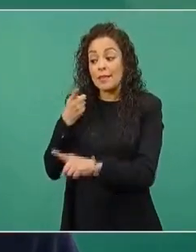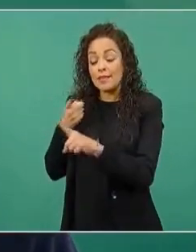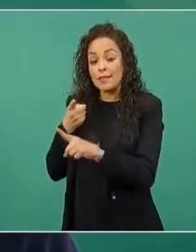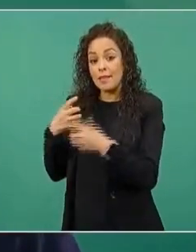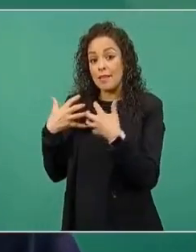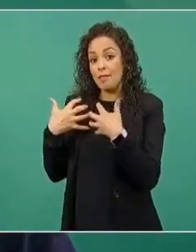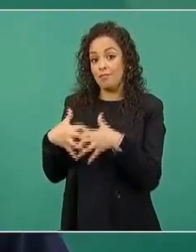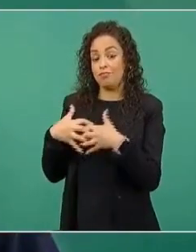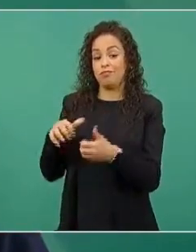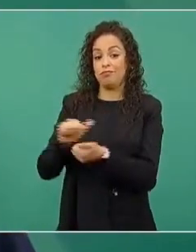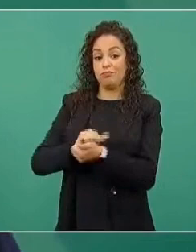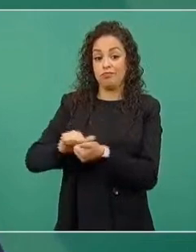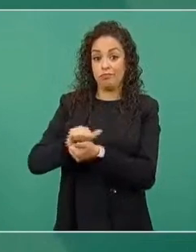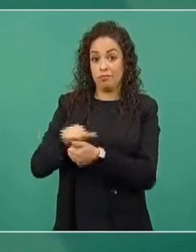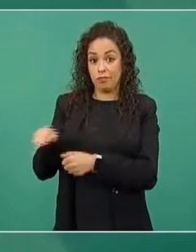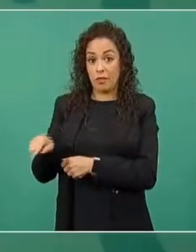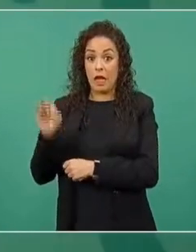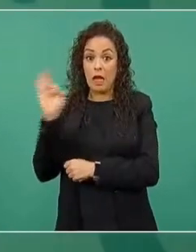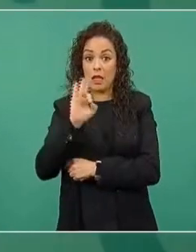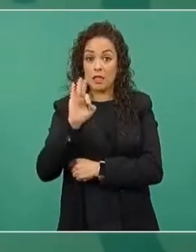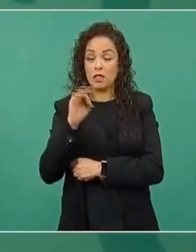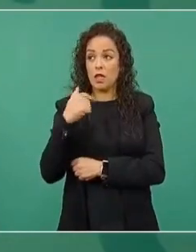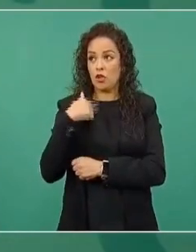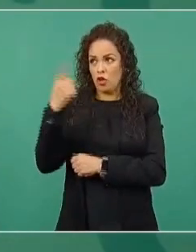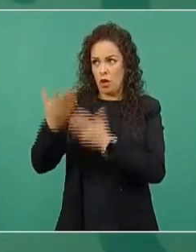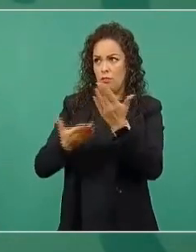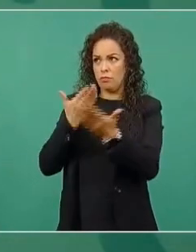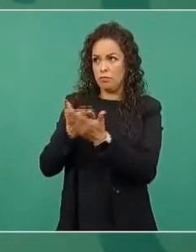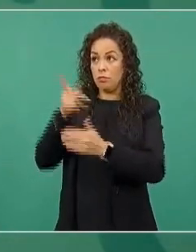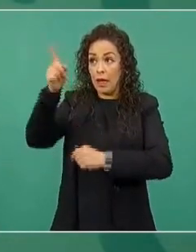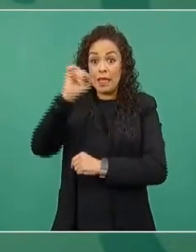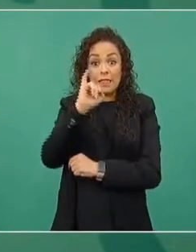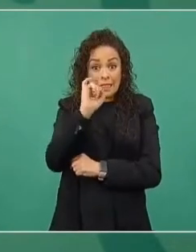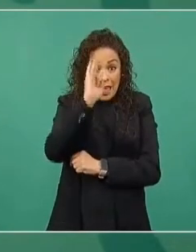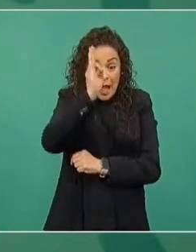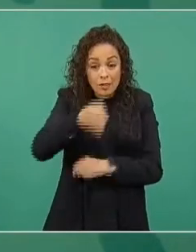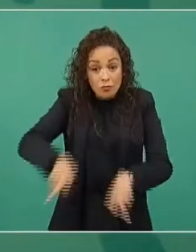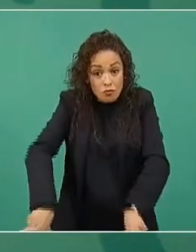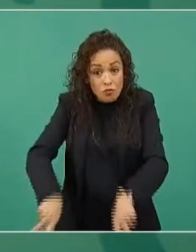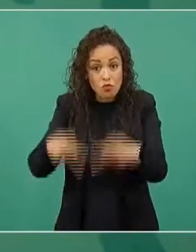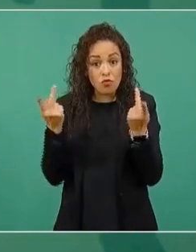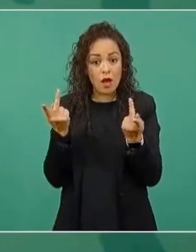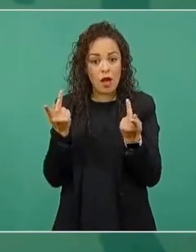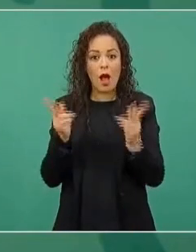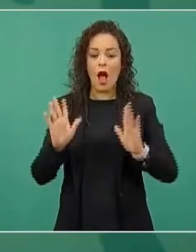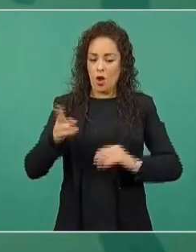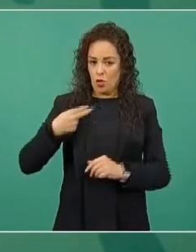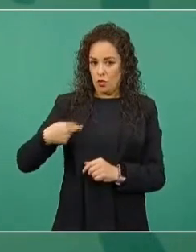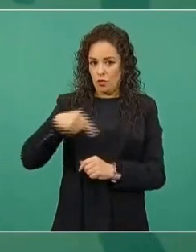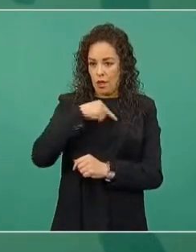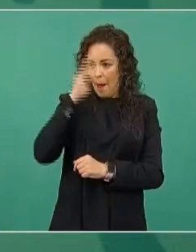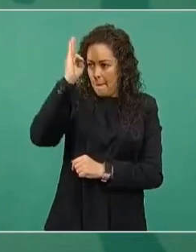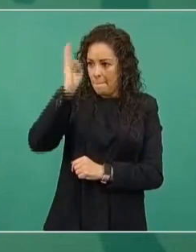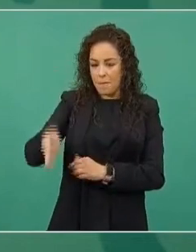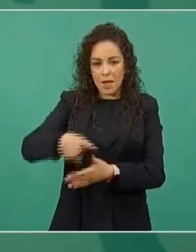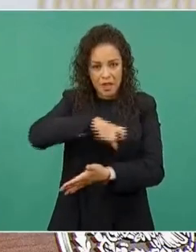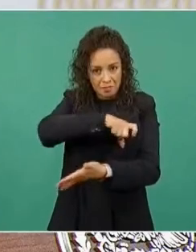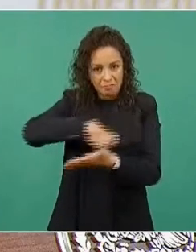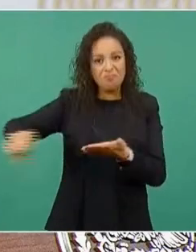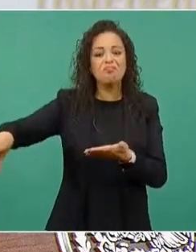Si ellos aceptaban venderla, nosotros la comprábamos.